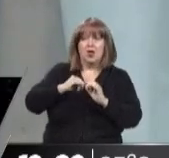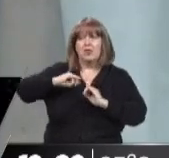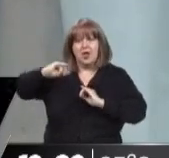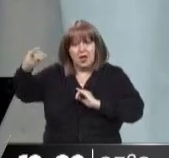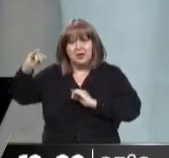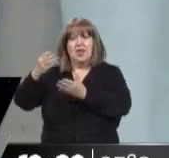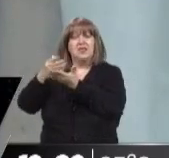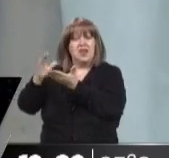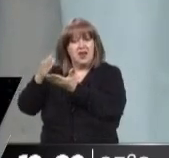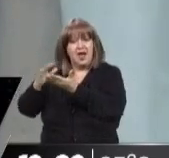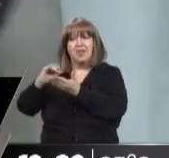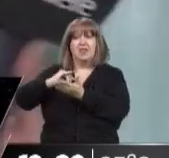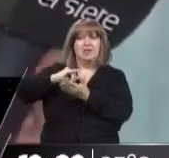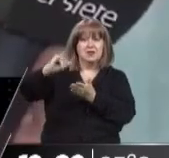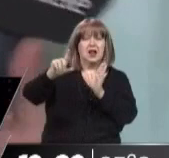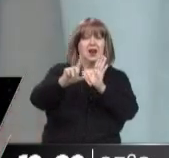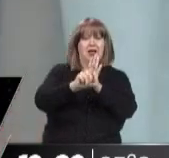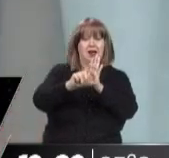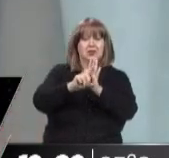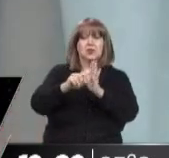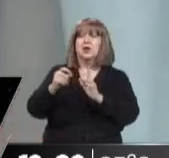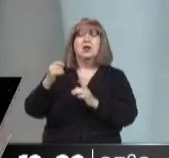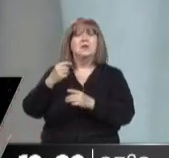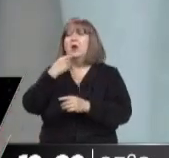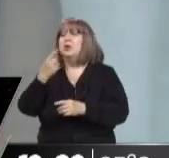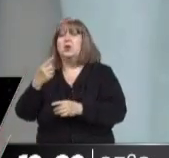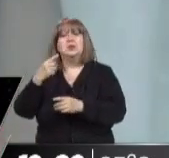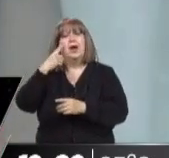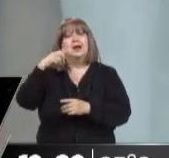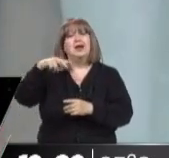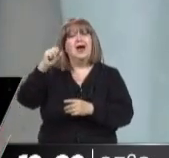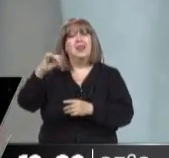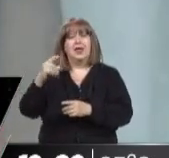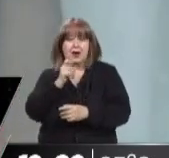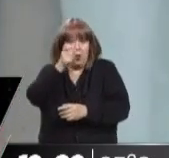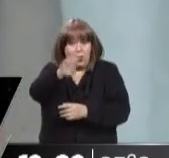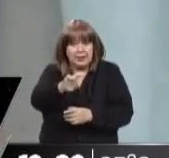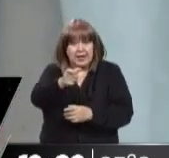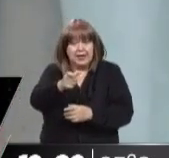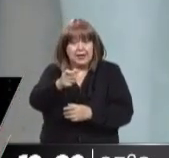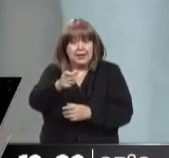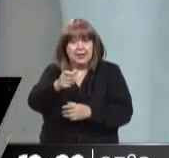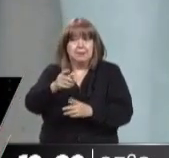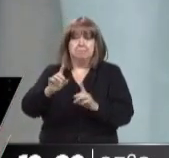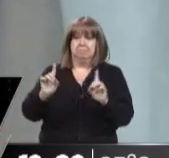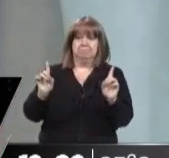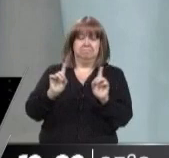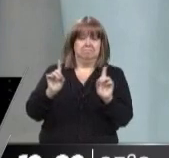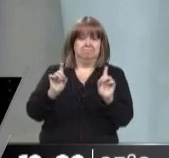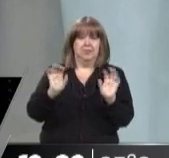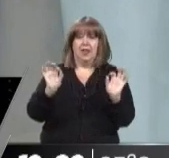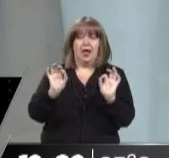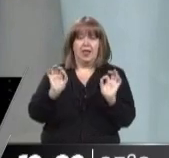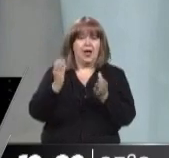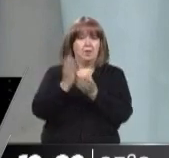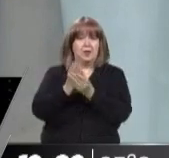denuncias en él y nadie en ese momento en la legislación ninguna respuesta o sea no no ha habido movimiento